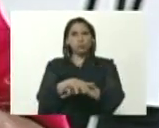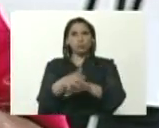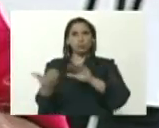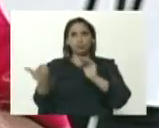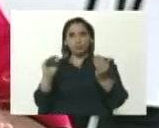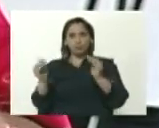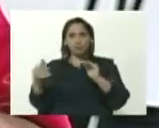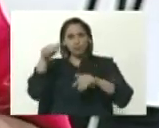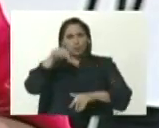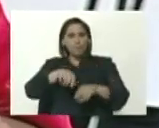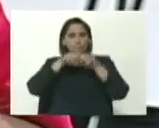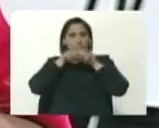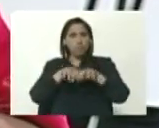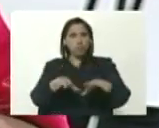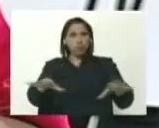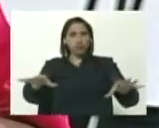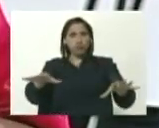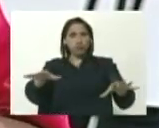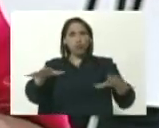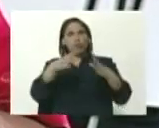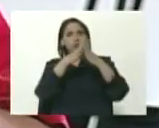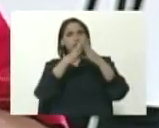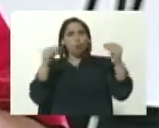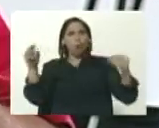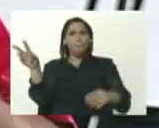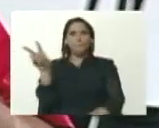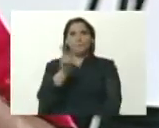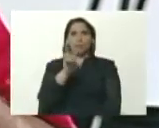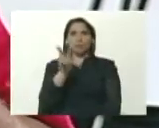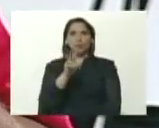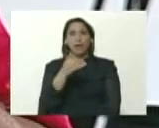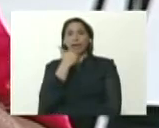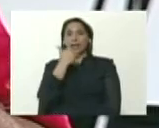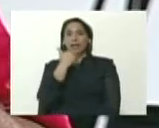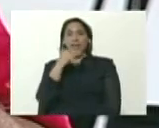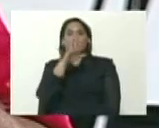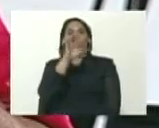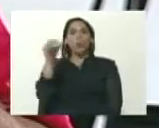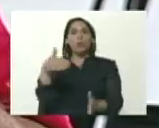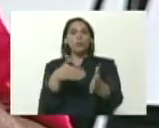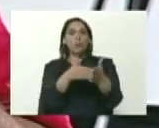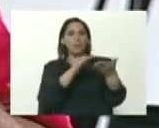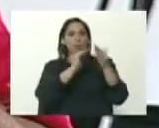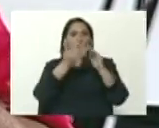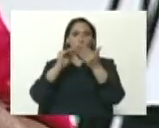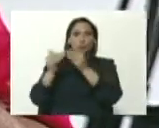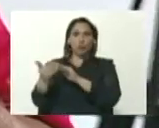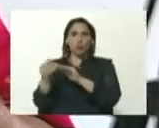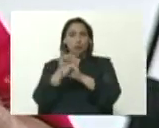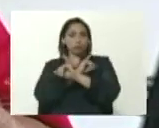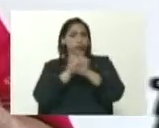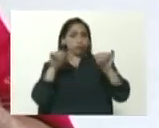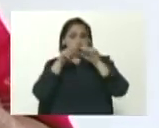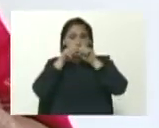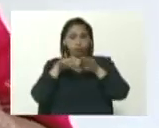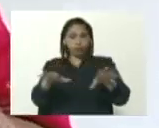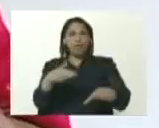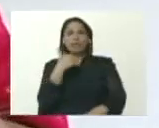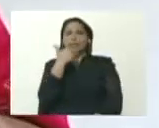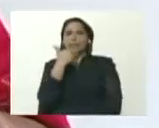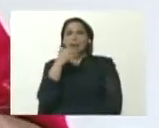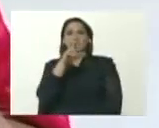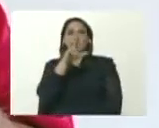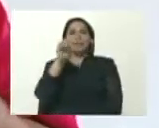el partido, presidente, por toda Venezuela. Casi 50.000 comunidades desplegadas. Casi